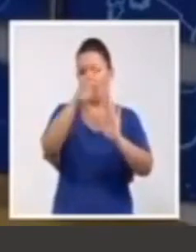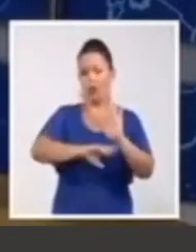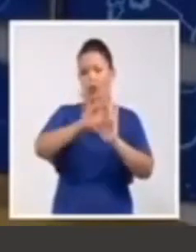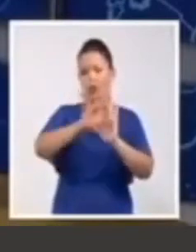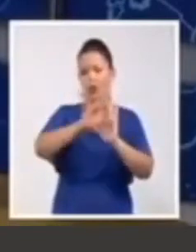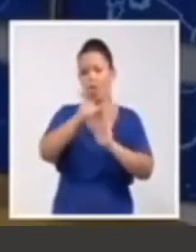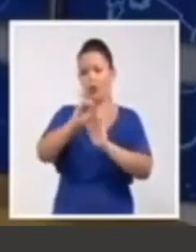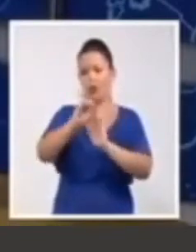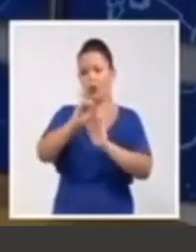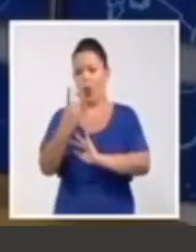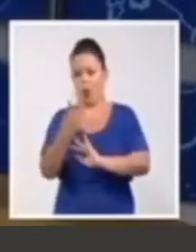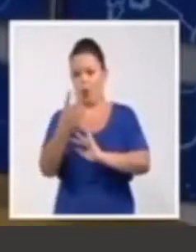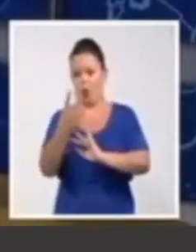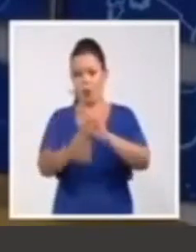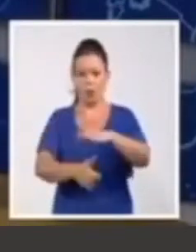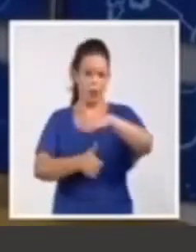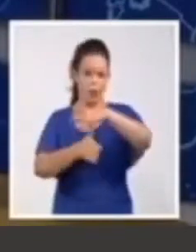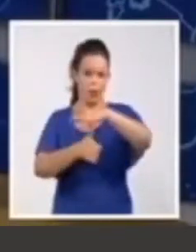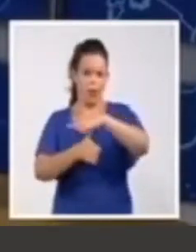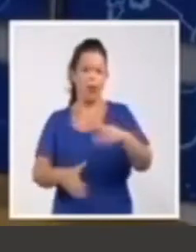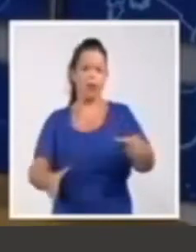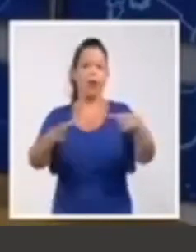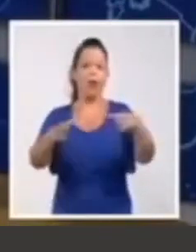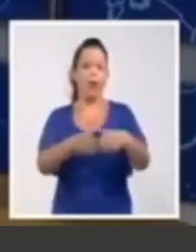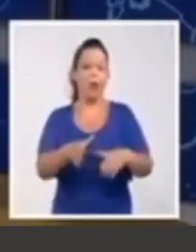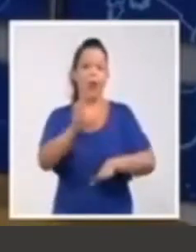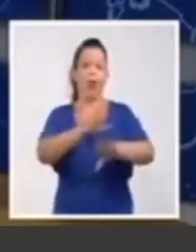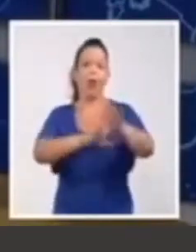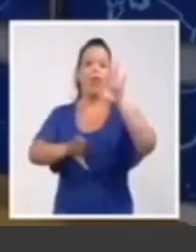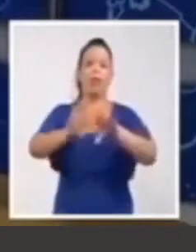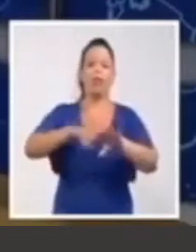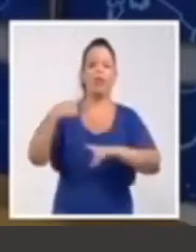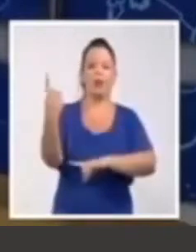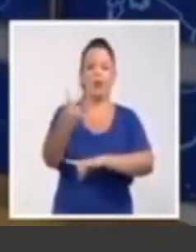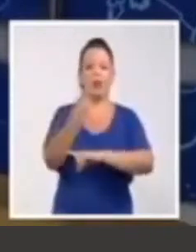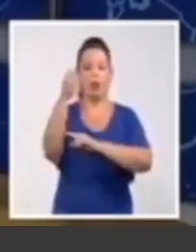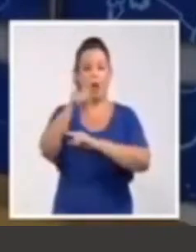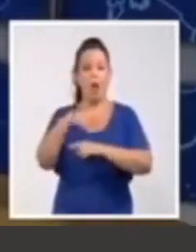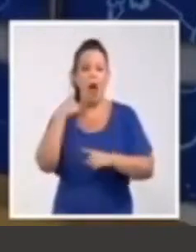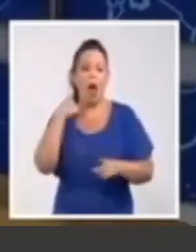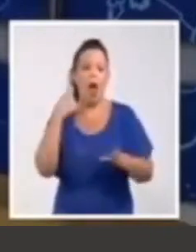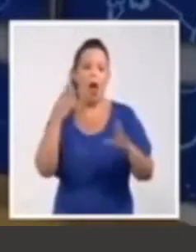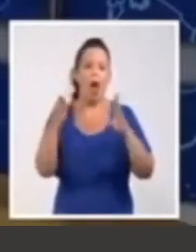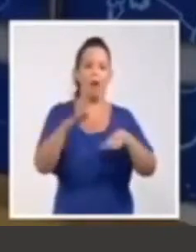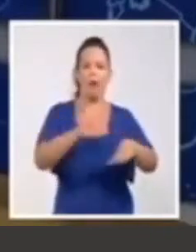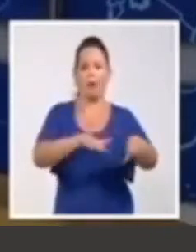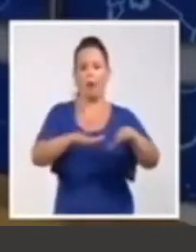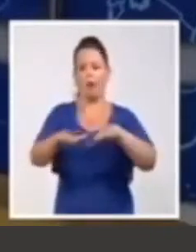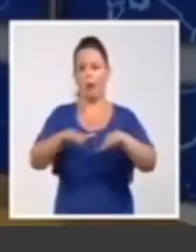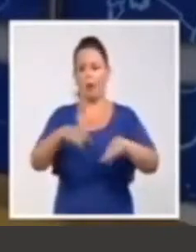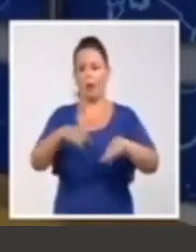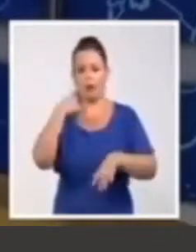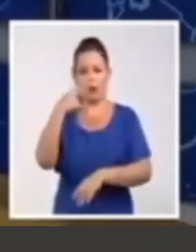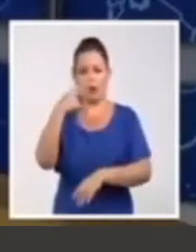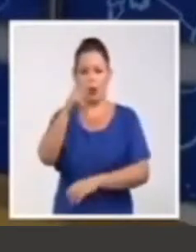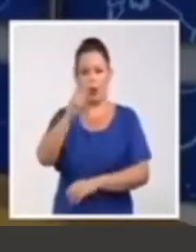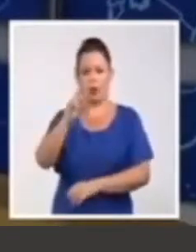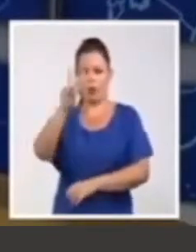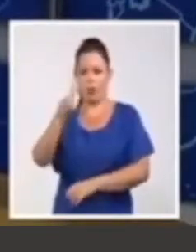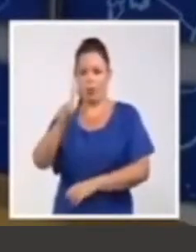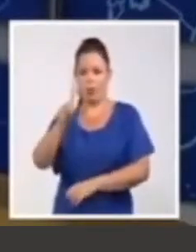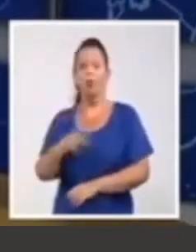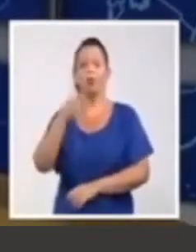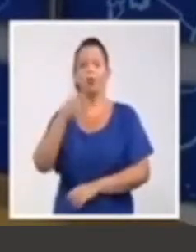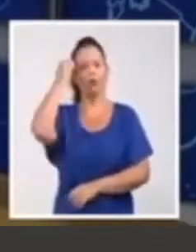presidente del consejo de defensa nacional para el año de preparación para la defensa 2021 y considerando el